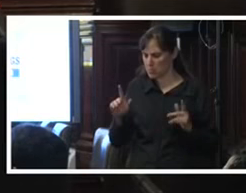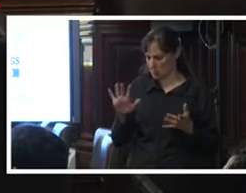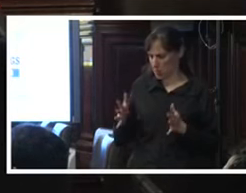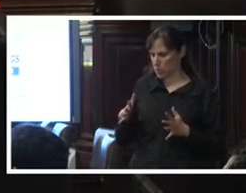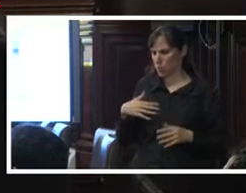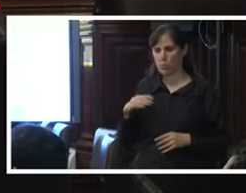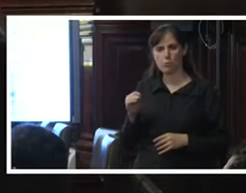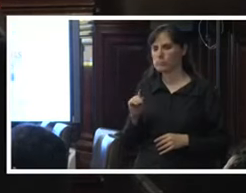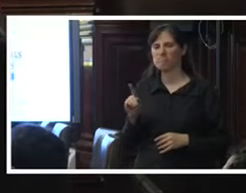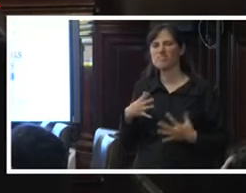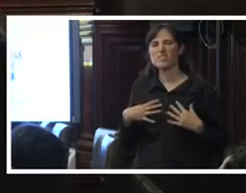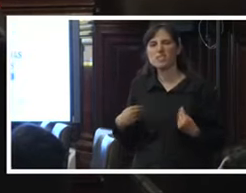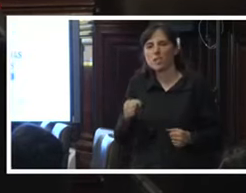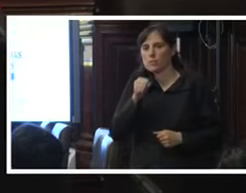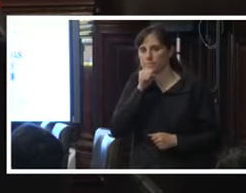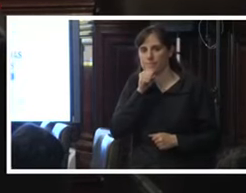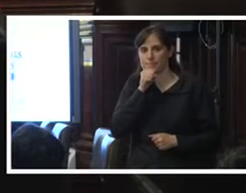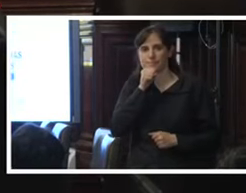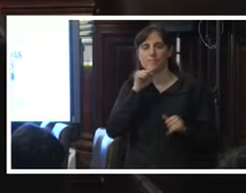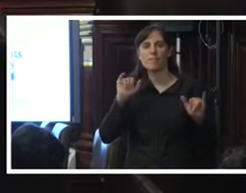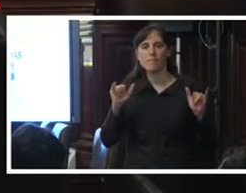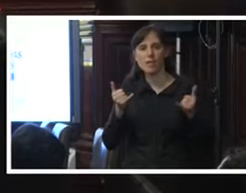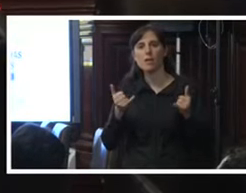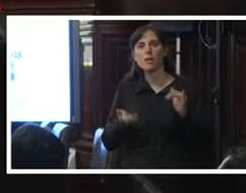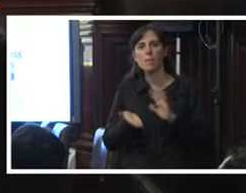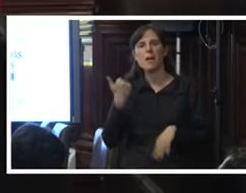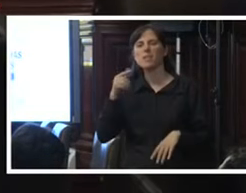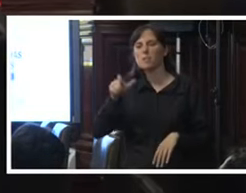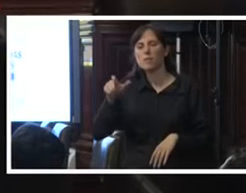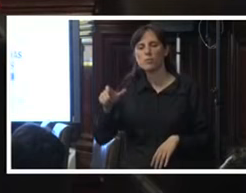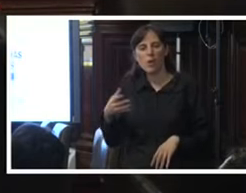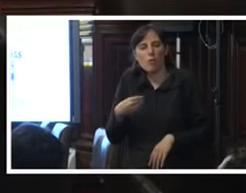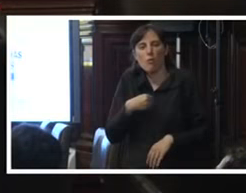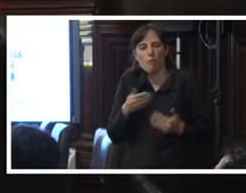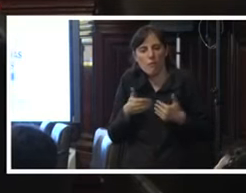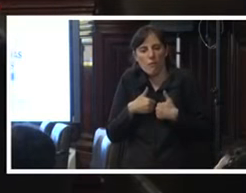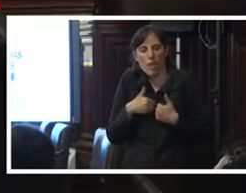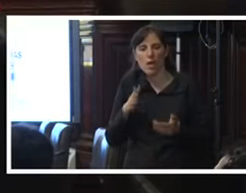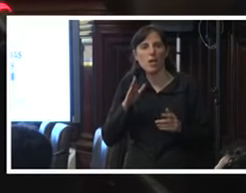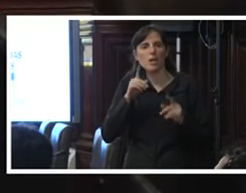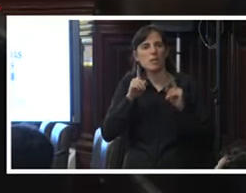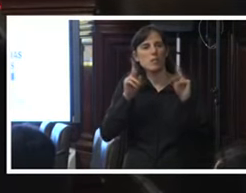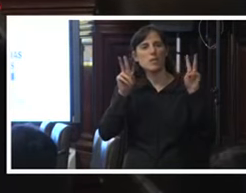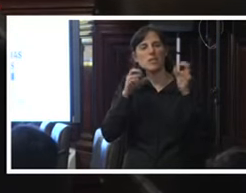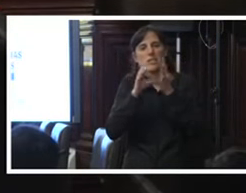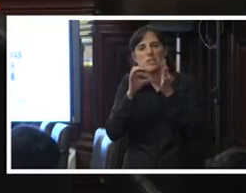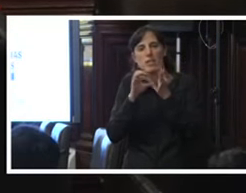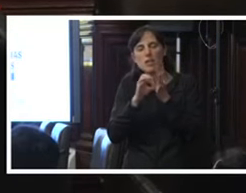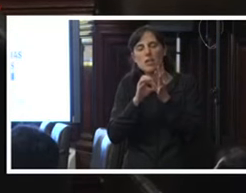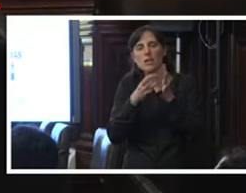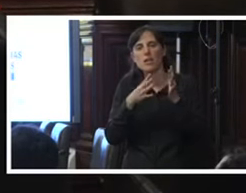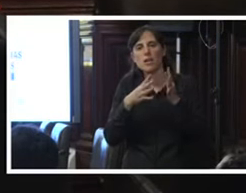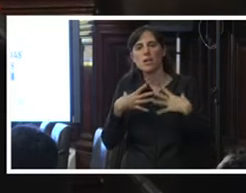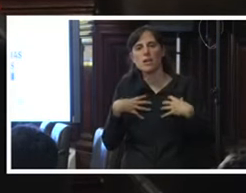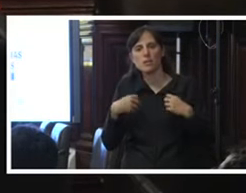como agravante de estas situaciones se sitúa la baja confianza que tienen estas personas a los sistemas de salud lo cual les lleva a postergar